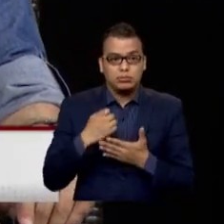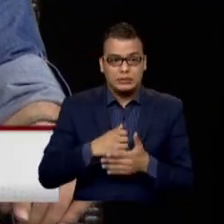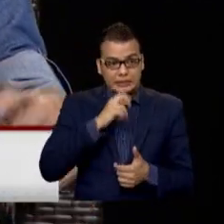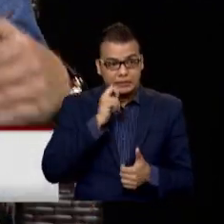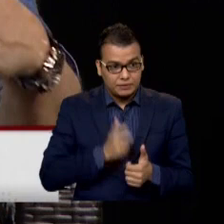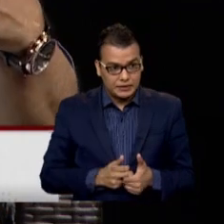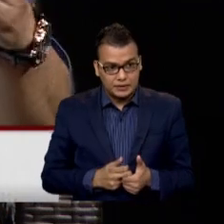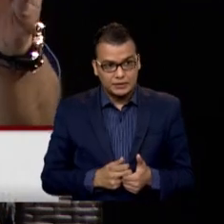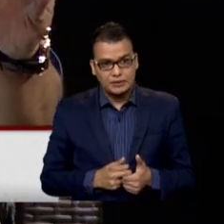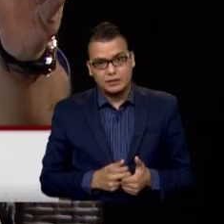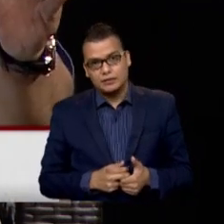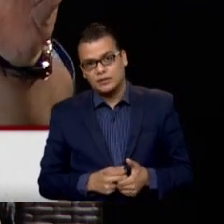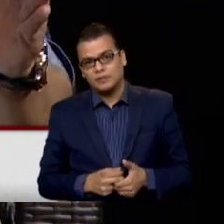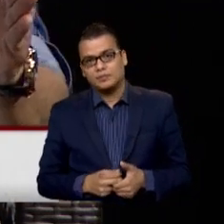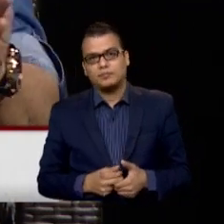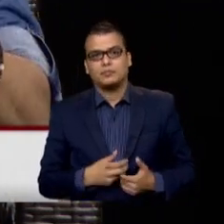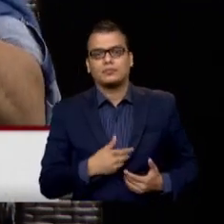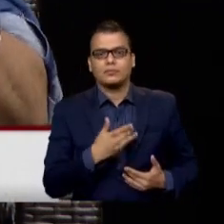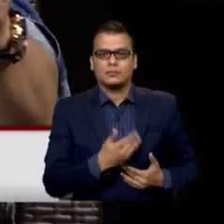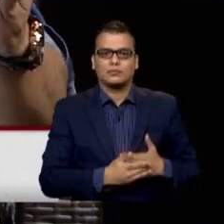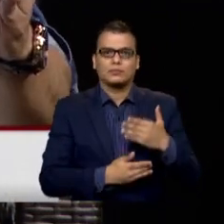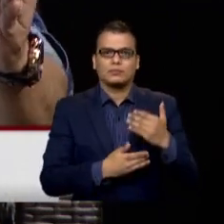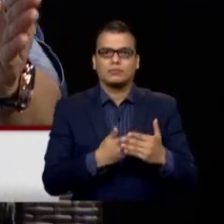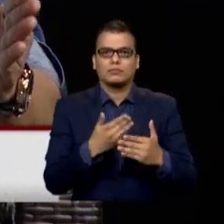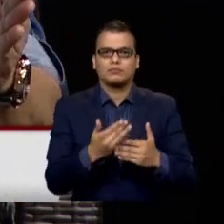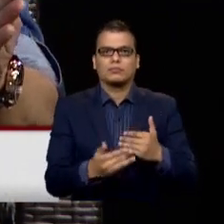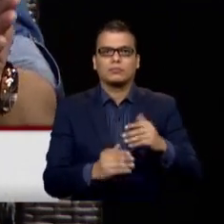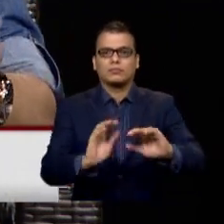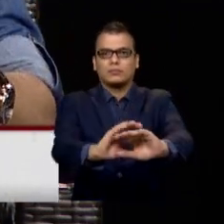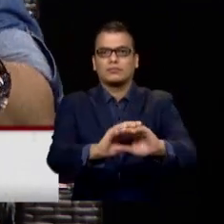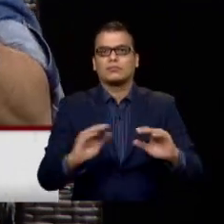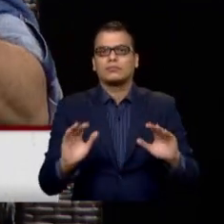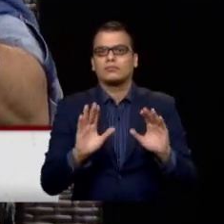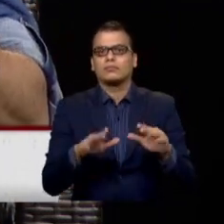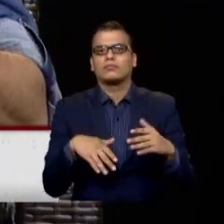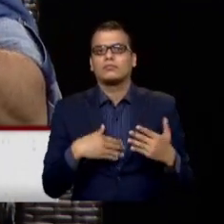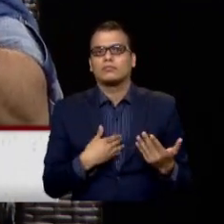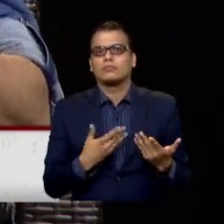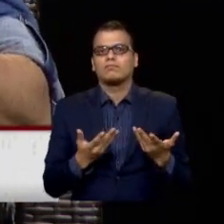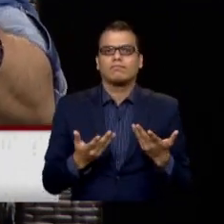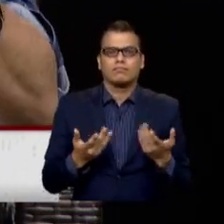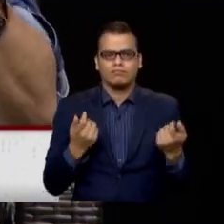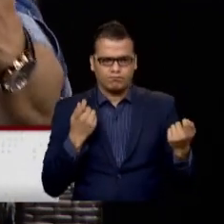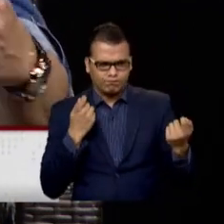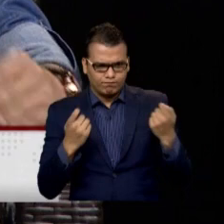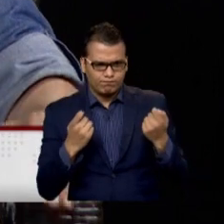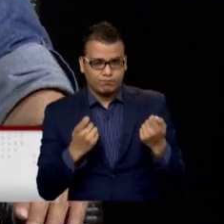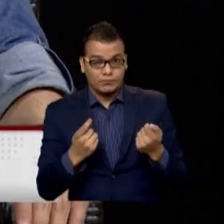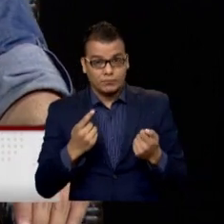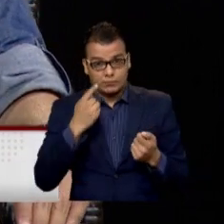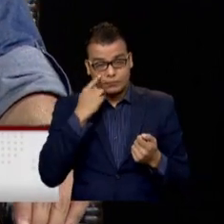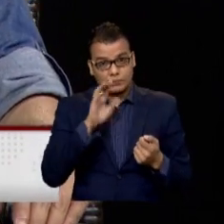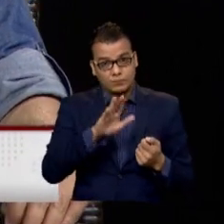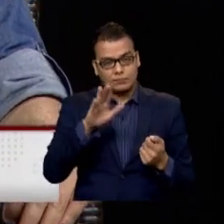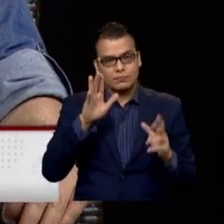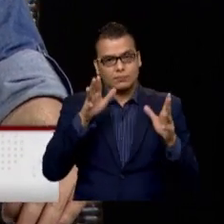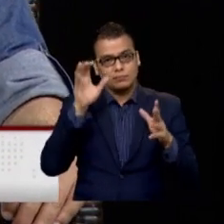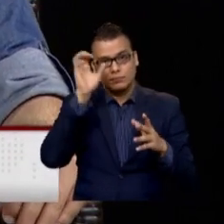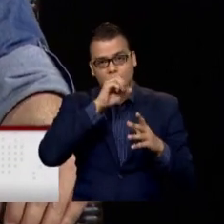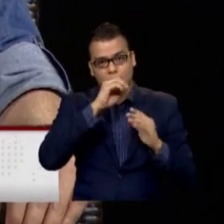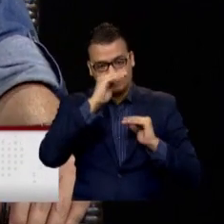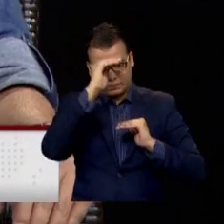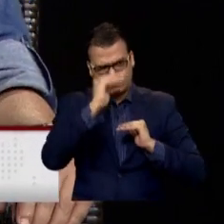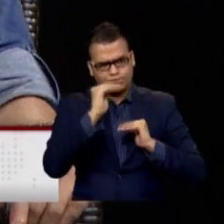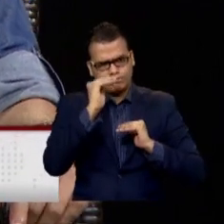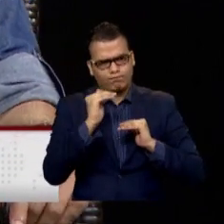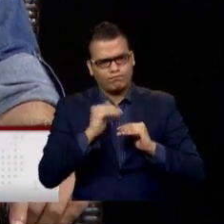empleo. Y tenemos que ir progresivamente desescalando esta situación, pero entiéndanos que si la desescalamos